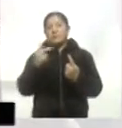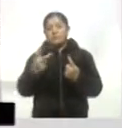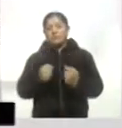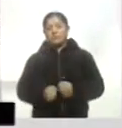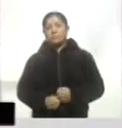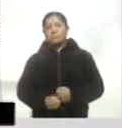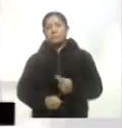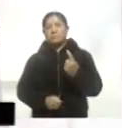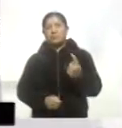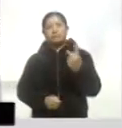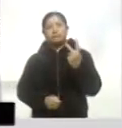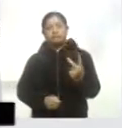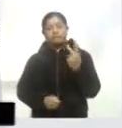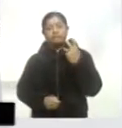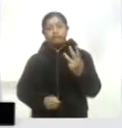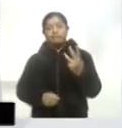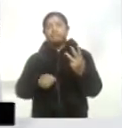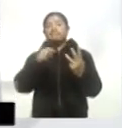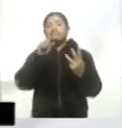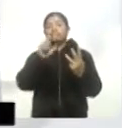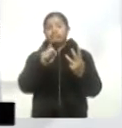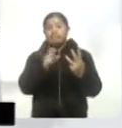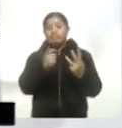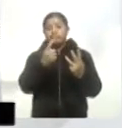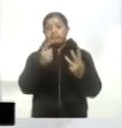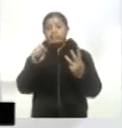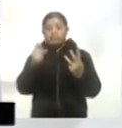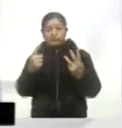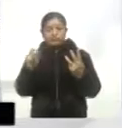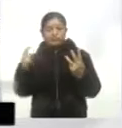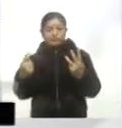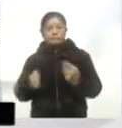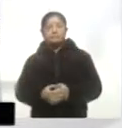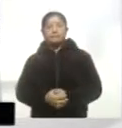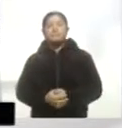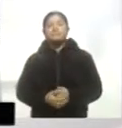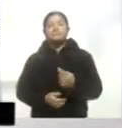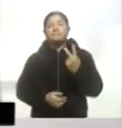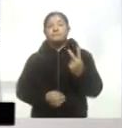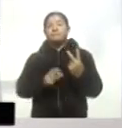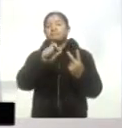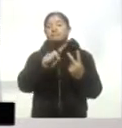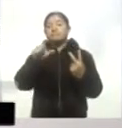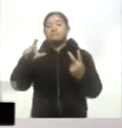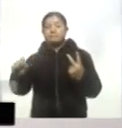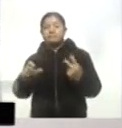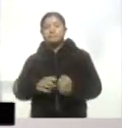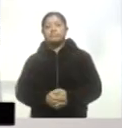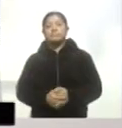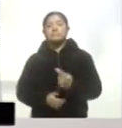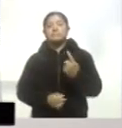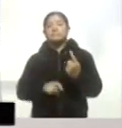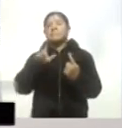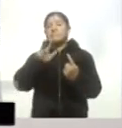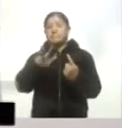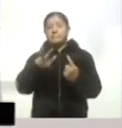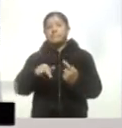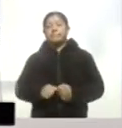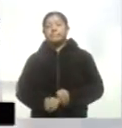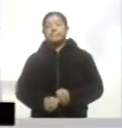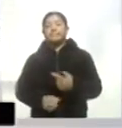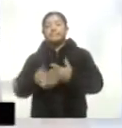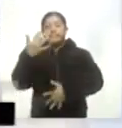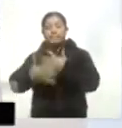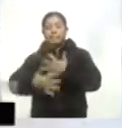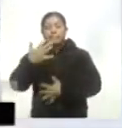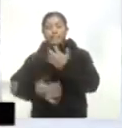22, San José Teacalco, Atlangatepec y Xiloxostla 21, Sanctorum y Cuajomulco 20, Acuamanala 18,